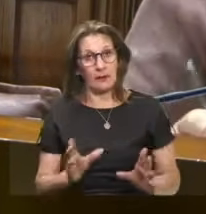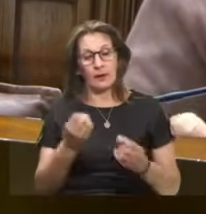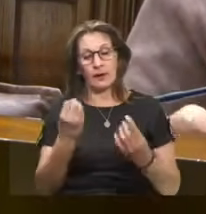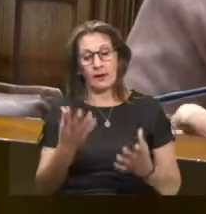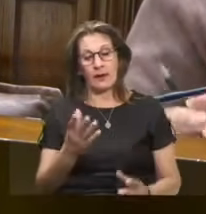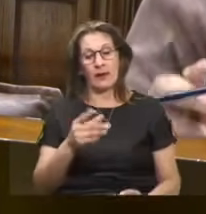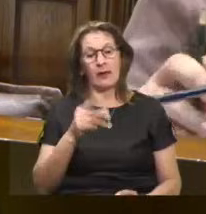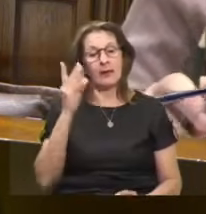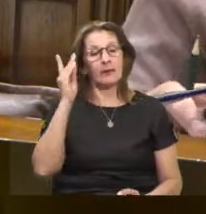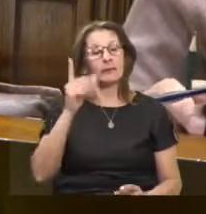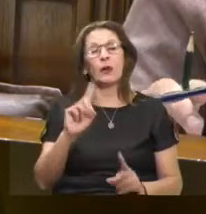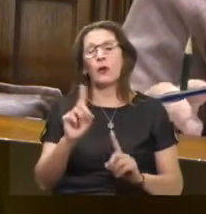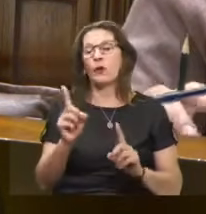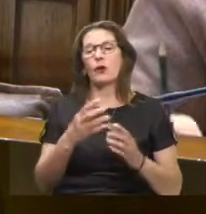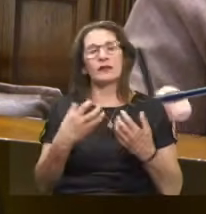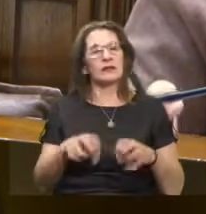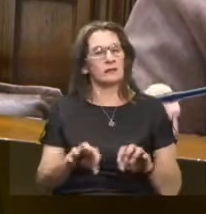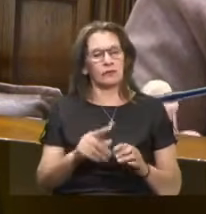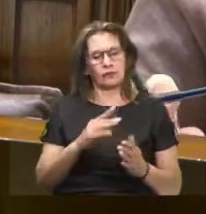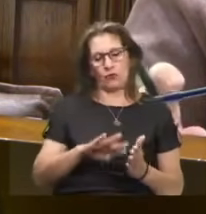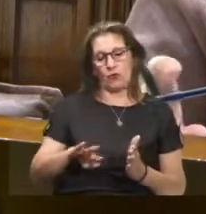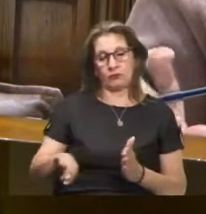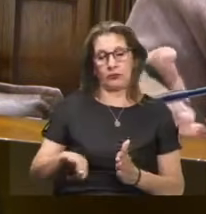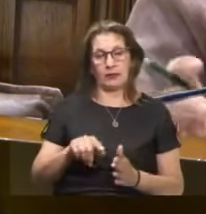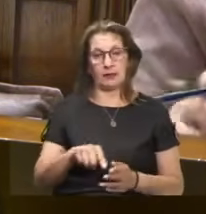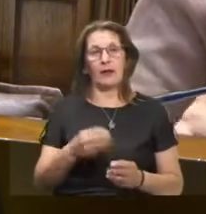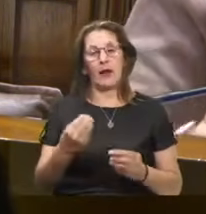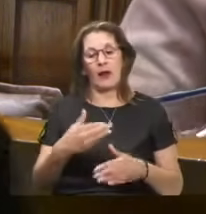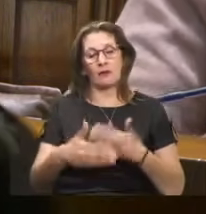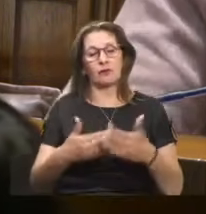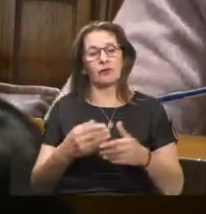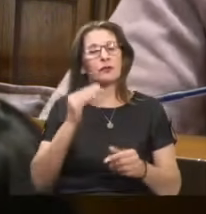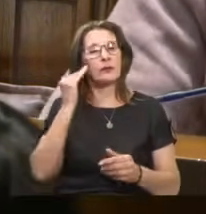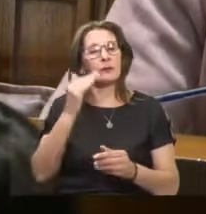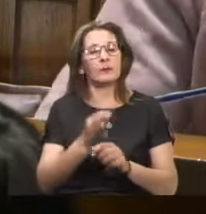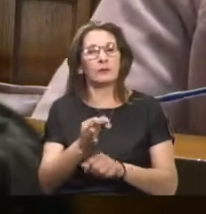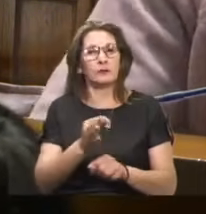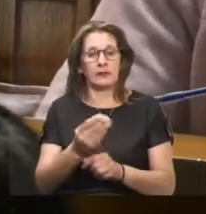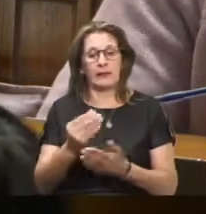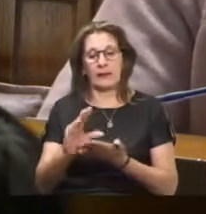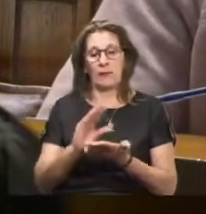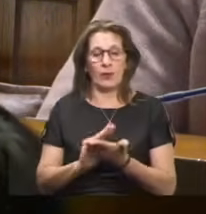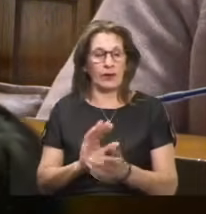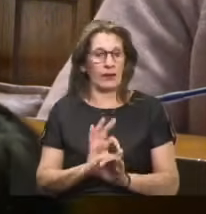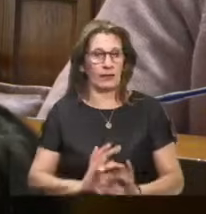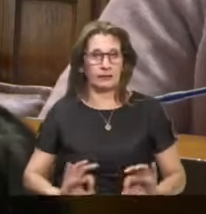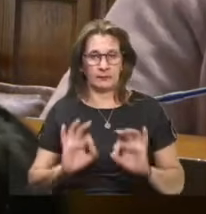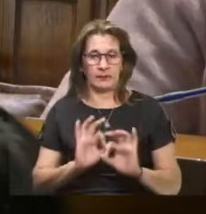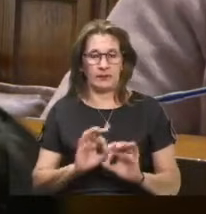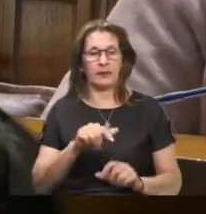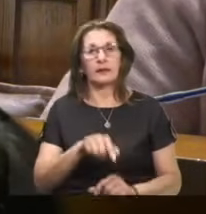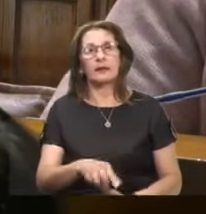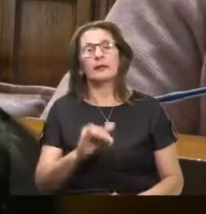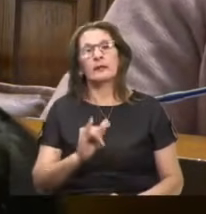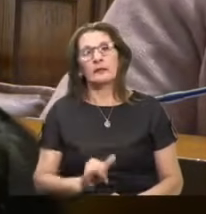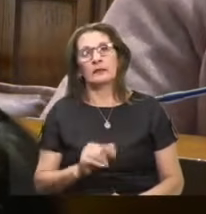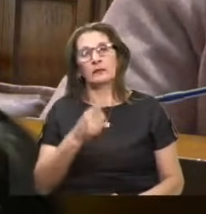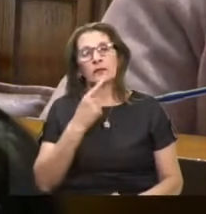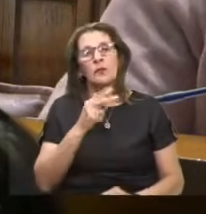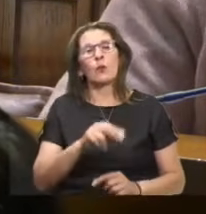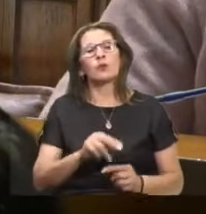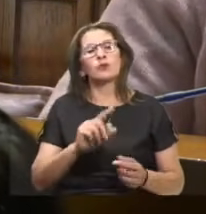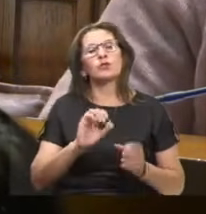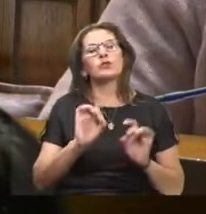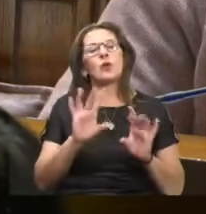legislador no quiso excluir de la excepción a las funciones docentes remuneradas, sino que simplemente utilizó el